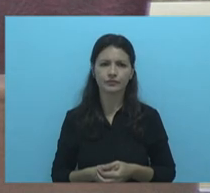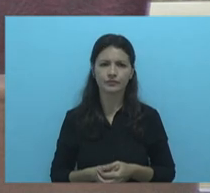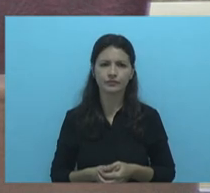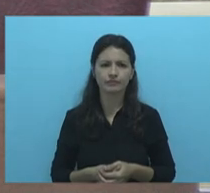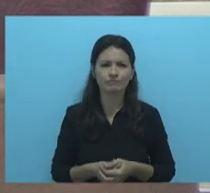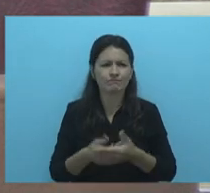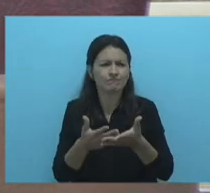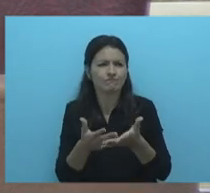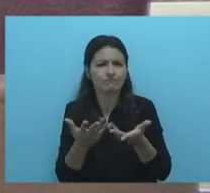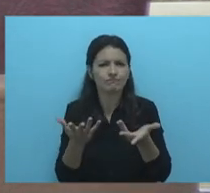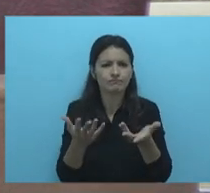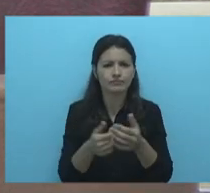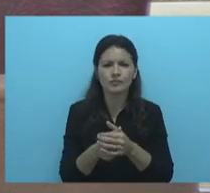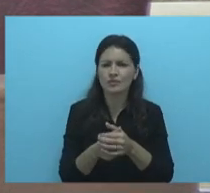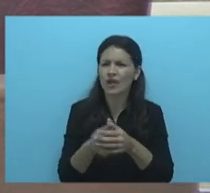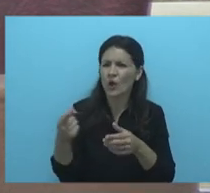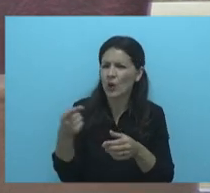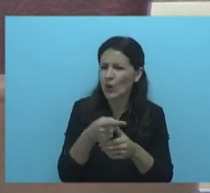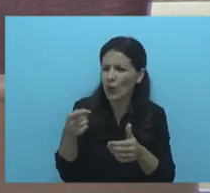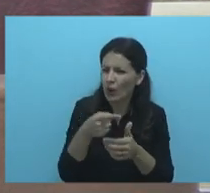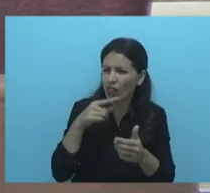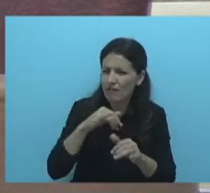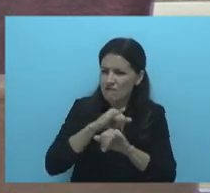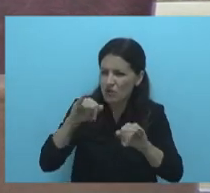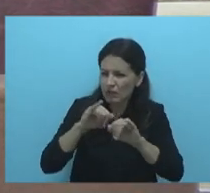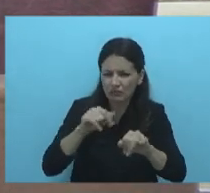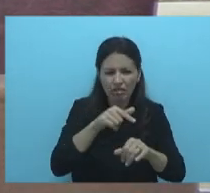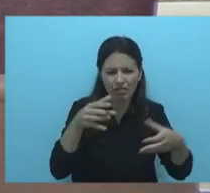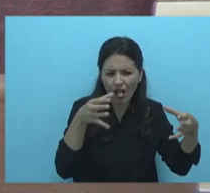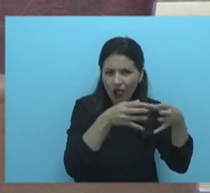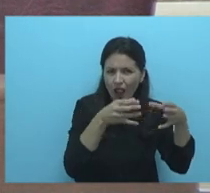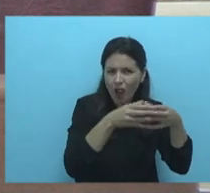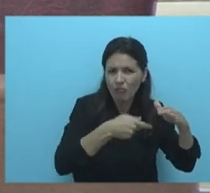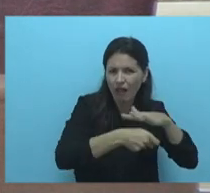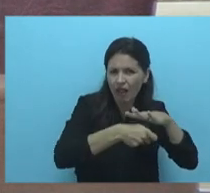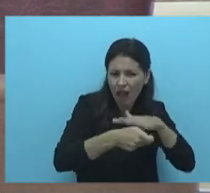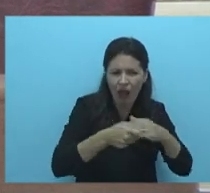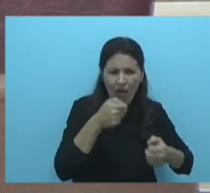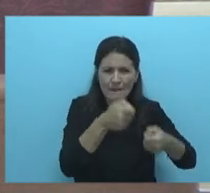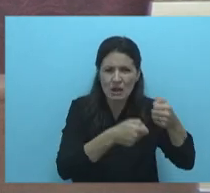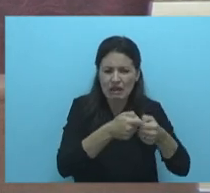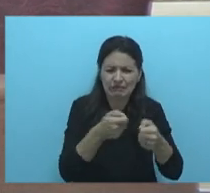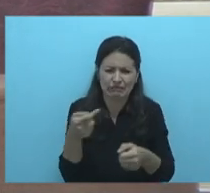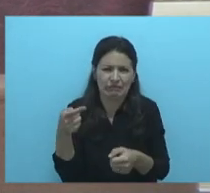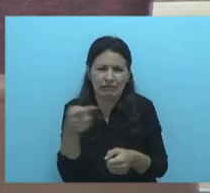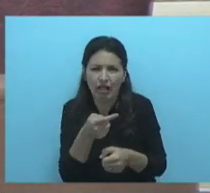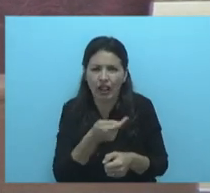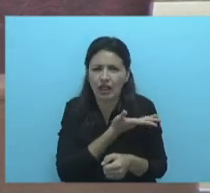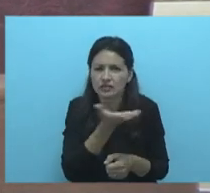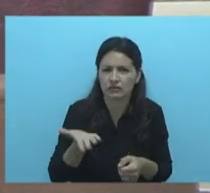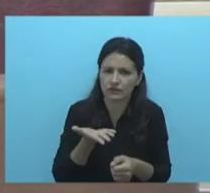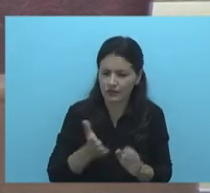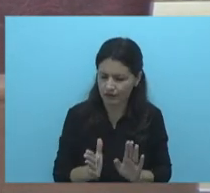especie de terrorismo rantifuso que se quiere hacer desde estas organizaciones, apretando a toda la sociedad. Y busca una